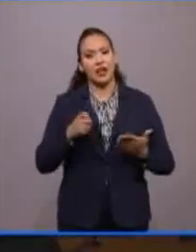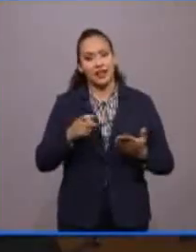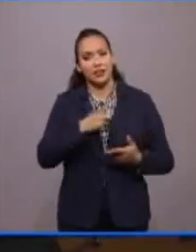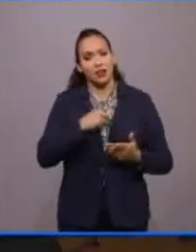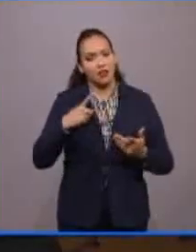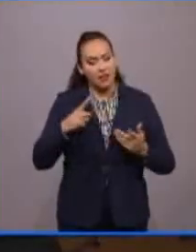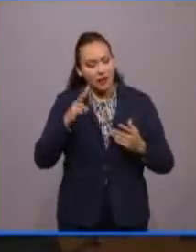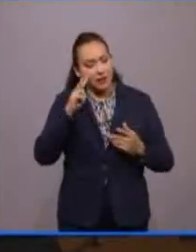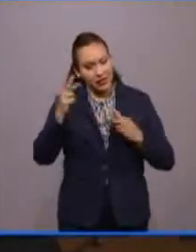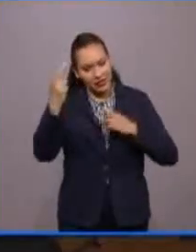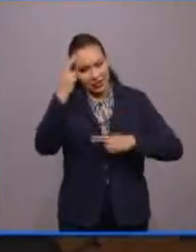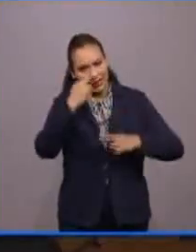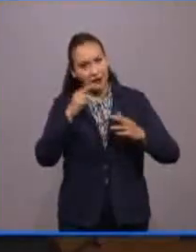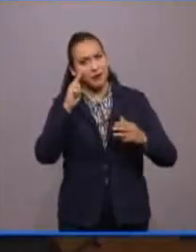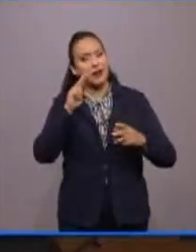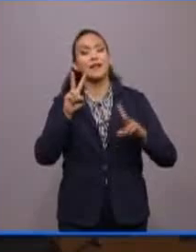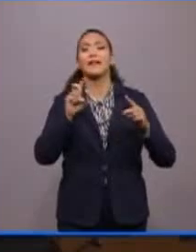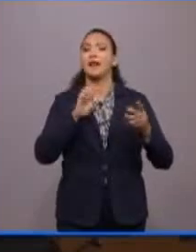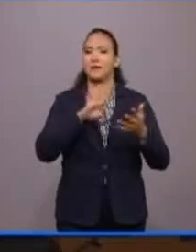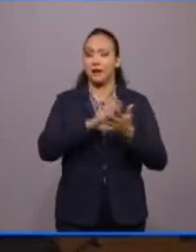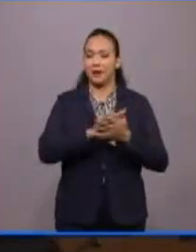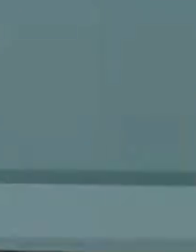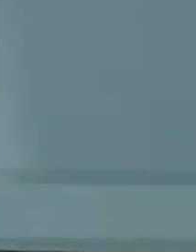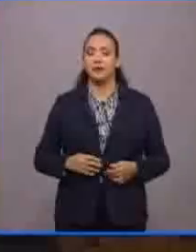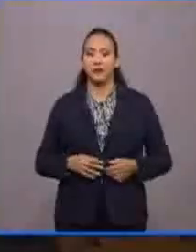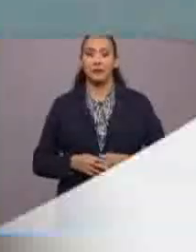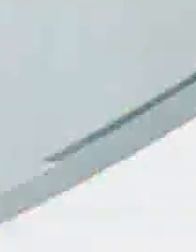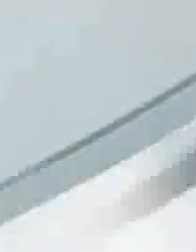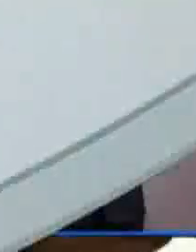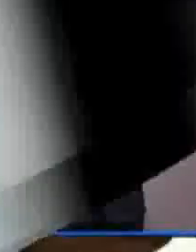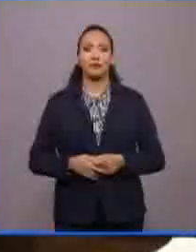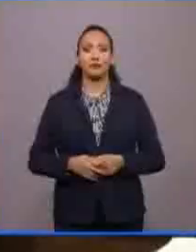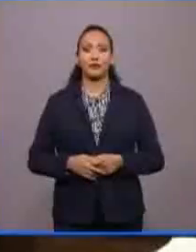mínima intervención de derecho penal.